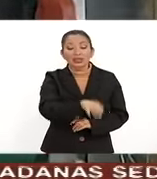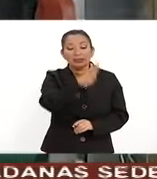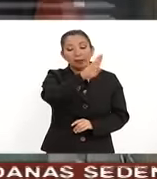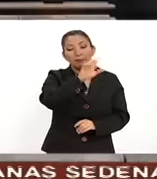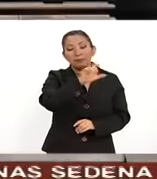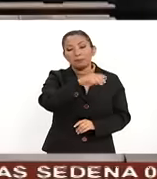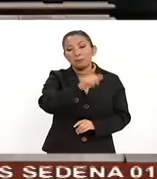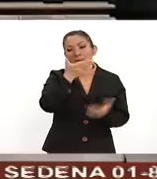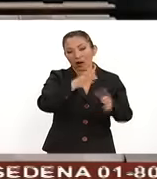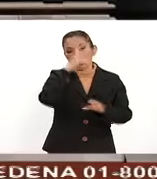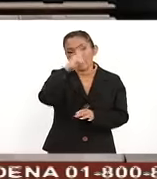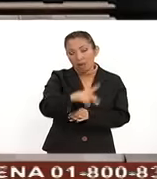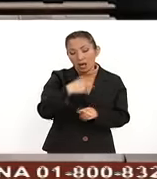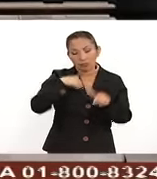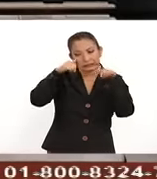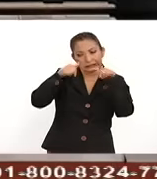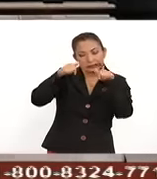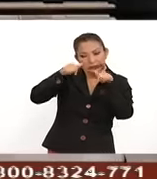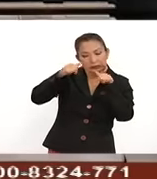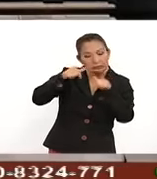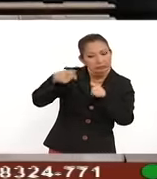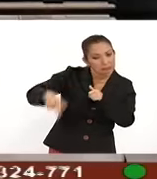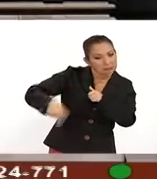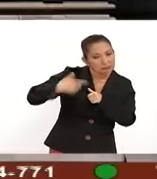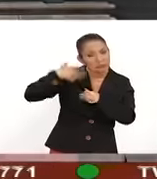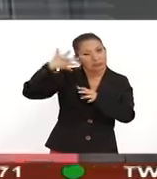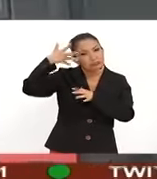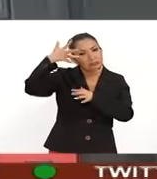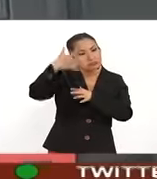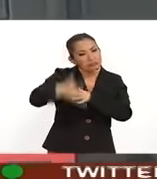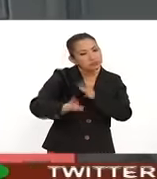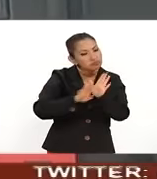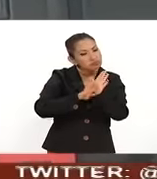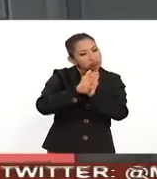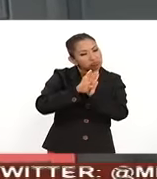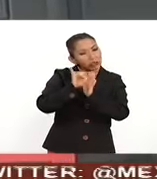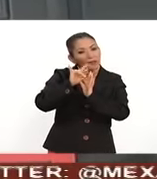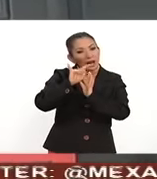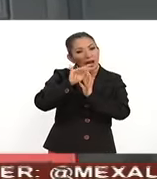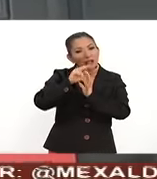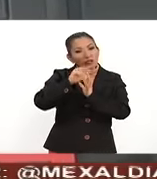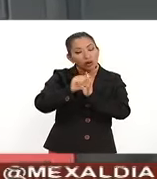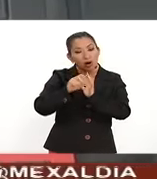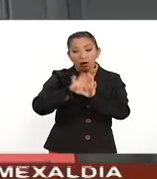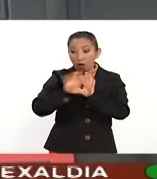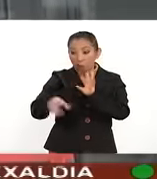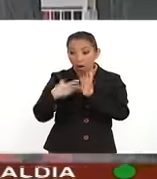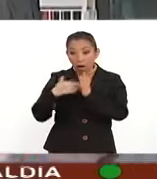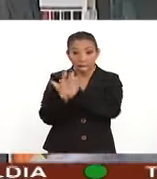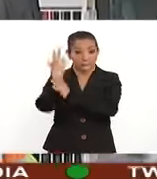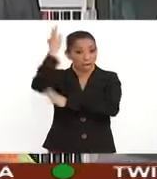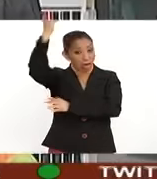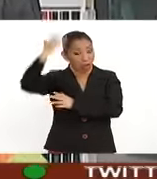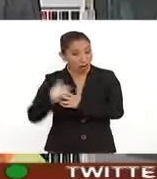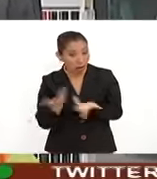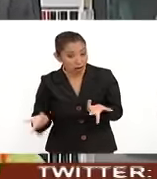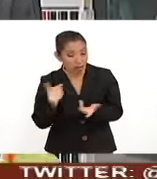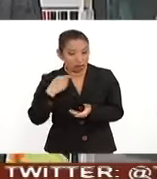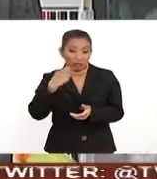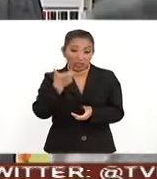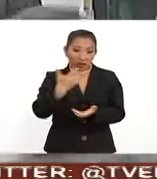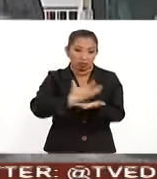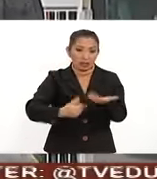Banjico estará al pendiente de que la expectativa de inflación no se ajuste de manera que pueda desestabilizar la economía del